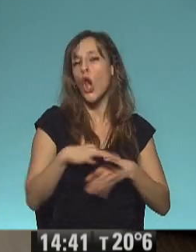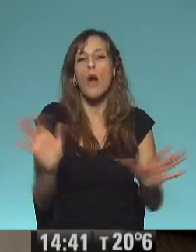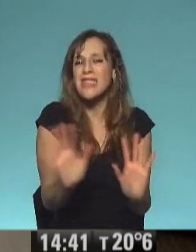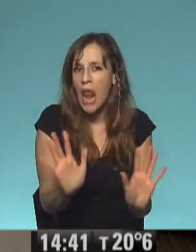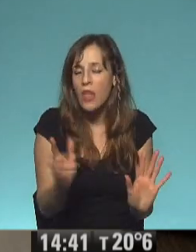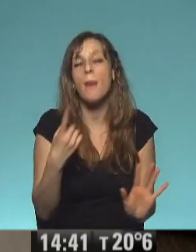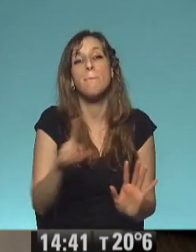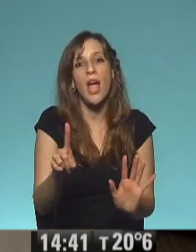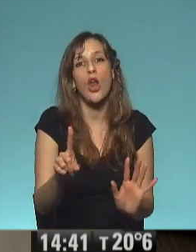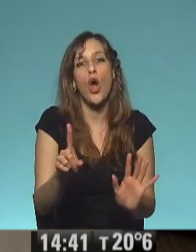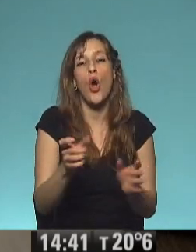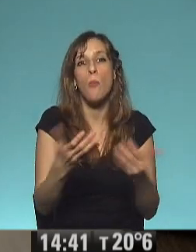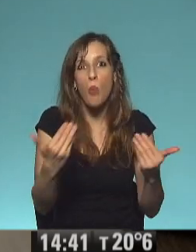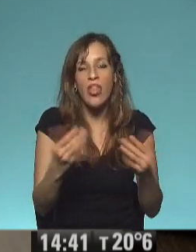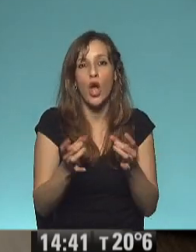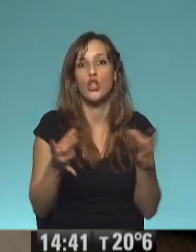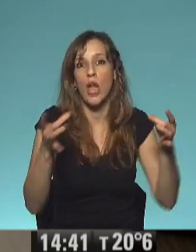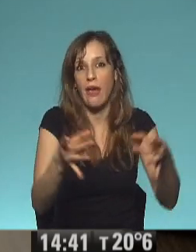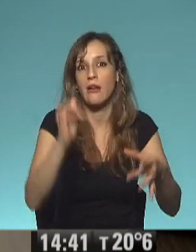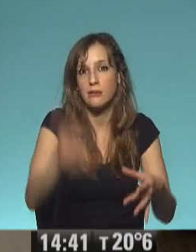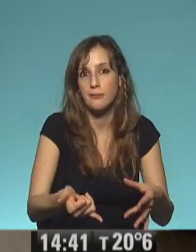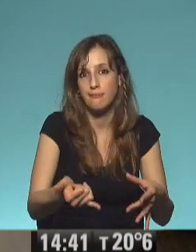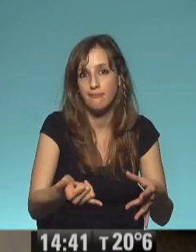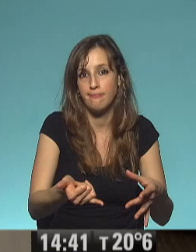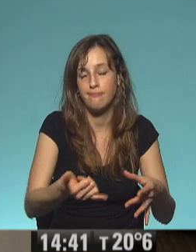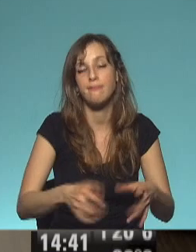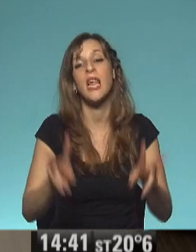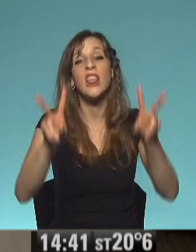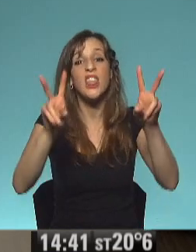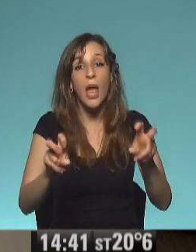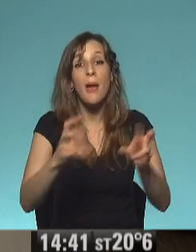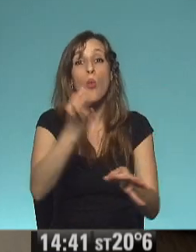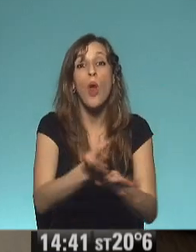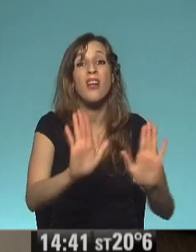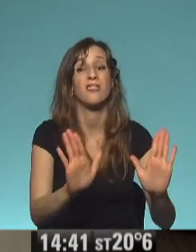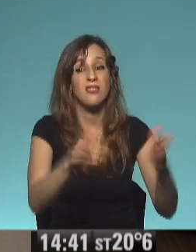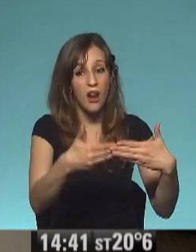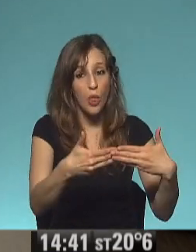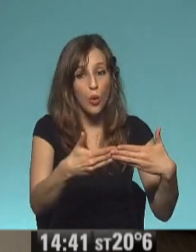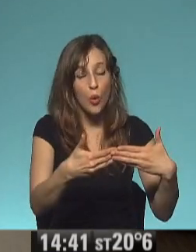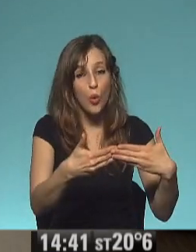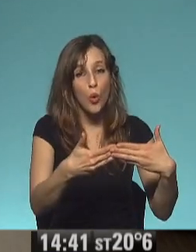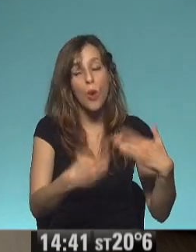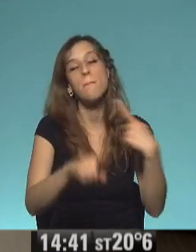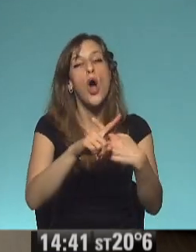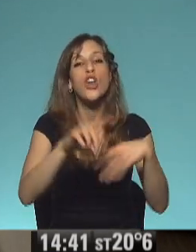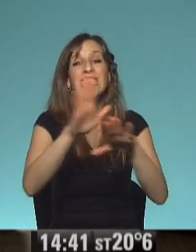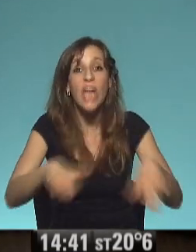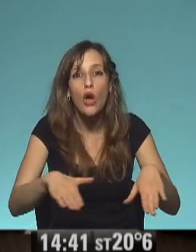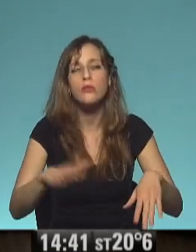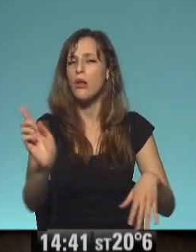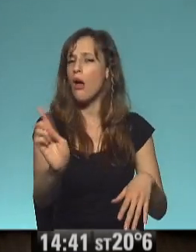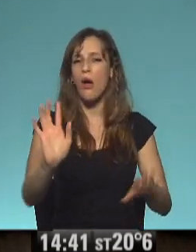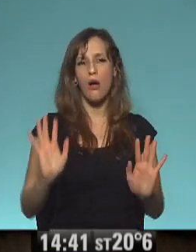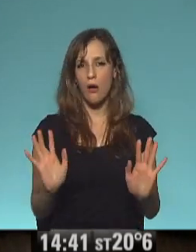virus. El problema de las clases no son los chicos, es todo lo demás. Por